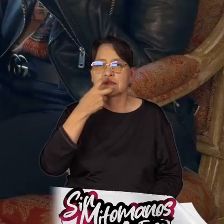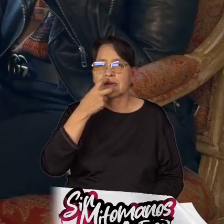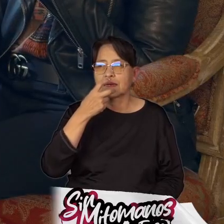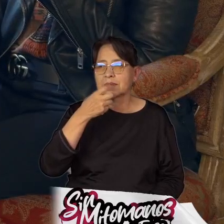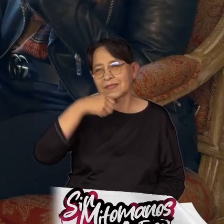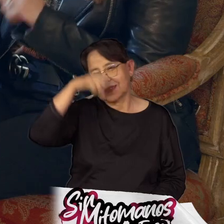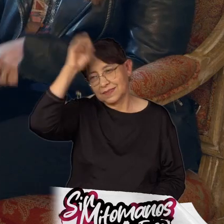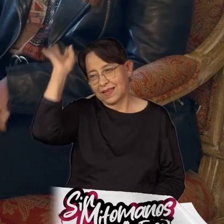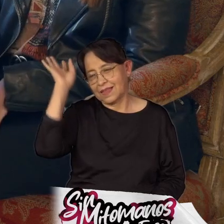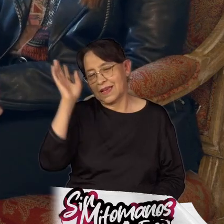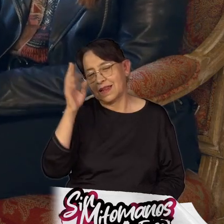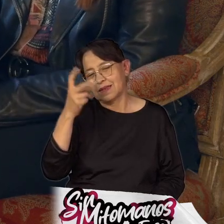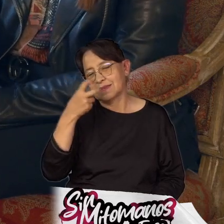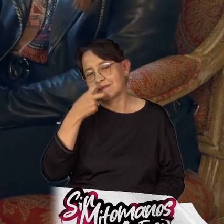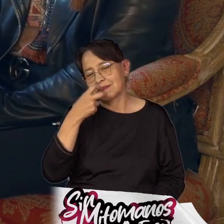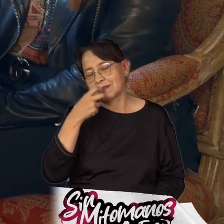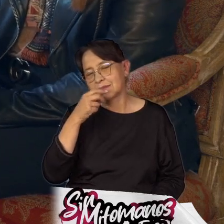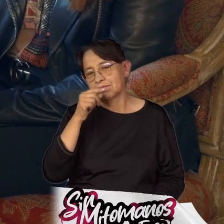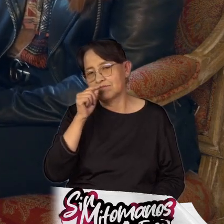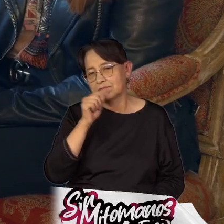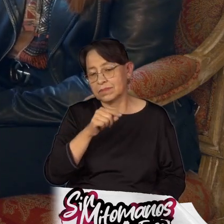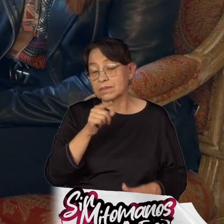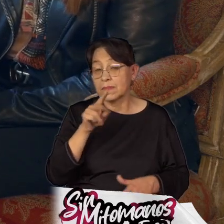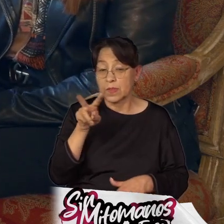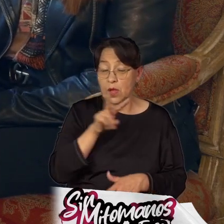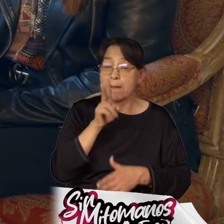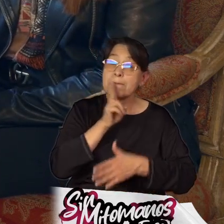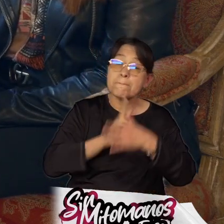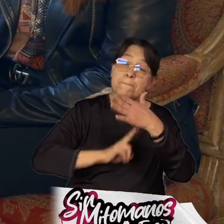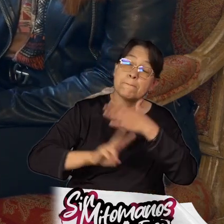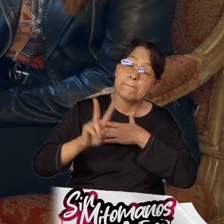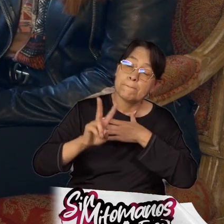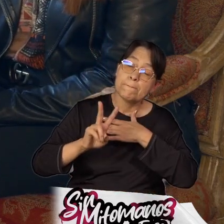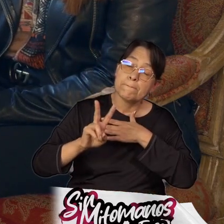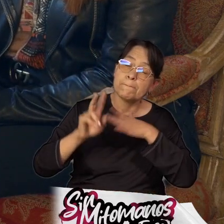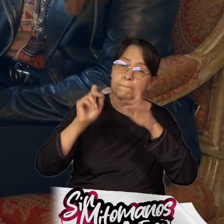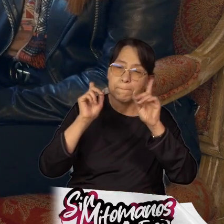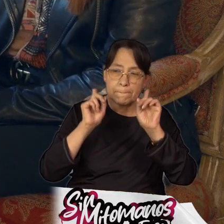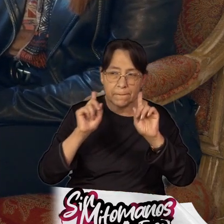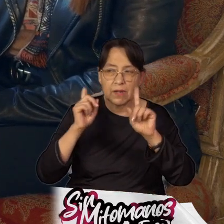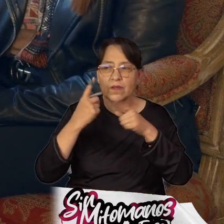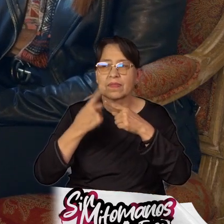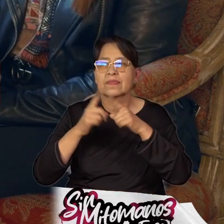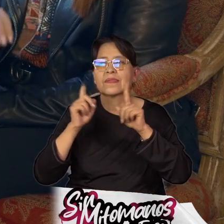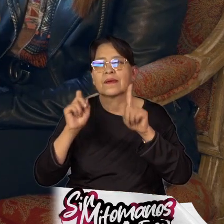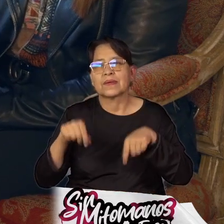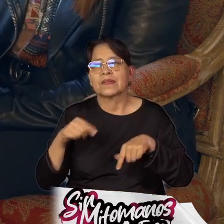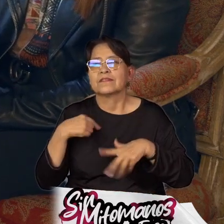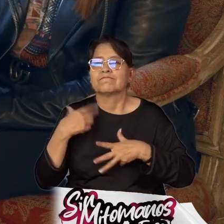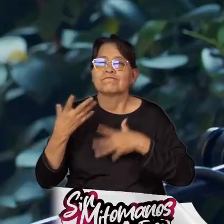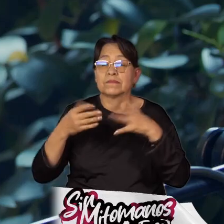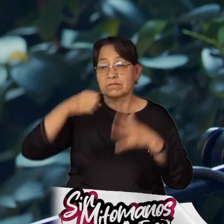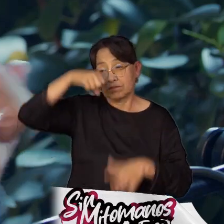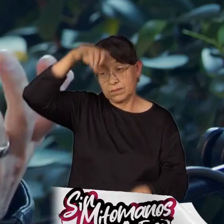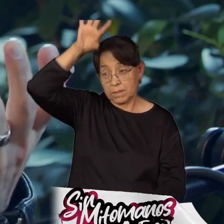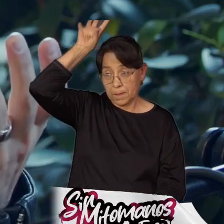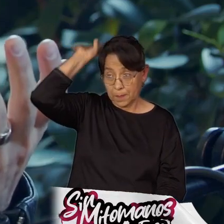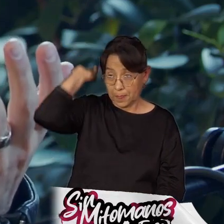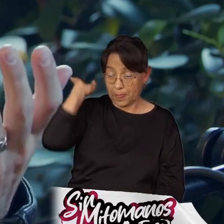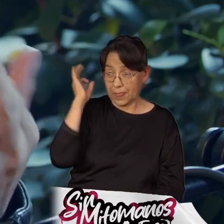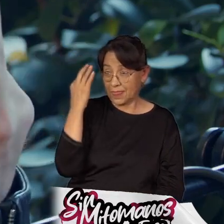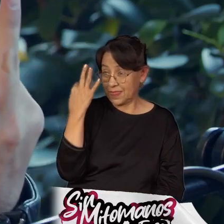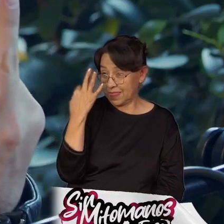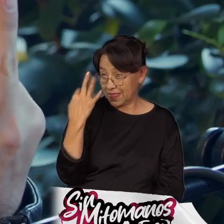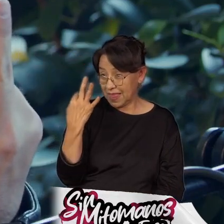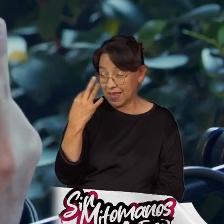posición estratégica en la que estaban como profetas, pero también como con posibilidades. Daniel estaba